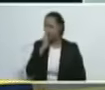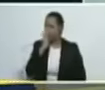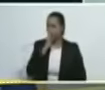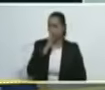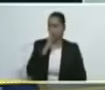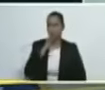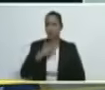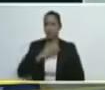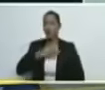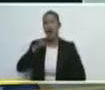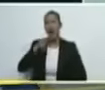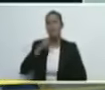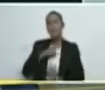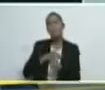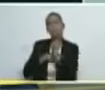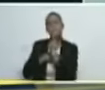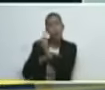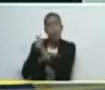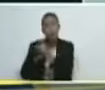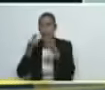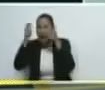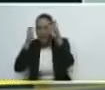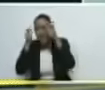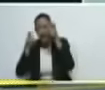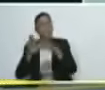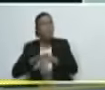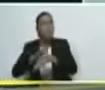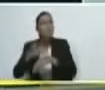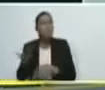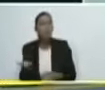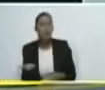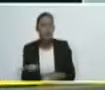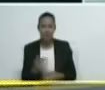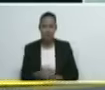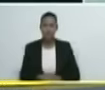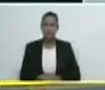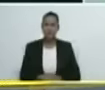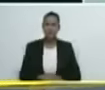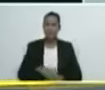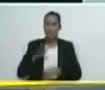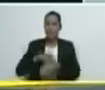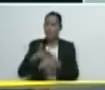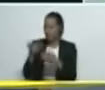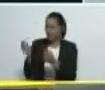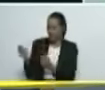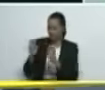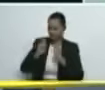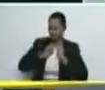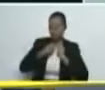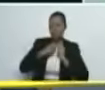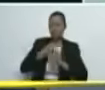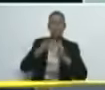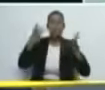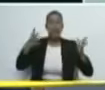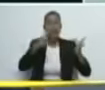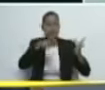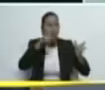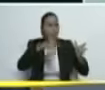jamás pregunté las razones por las cuales me estaba delegando semejante responsabilidad.